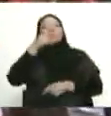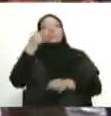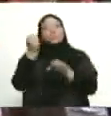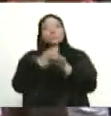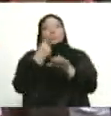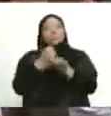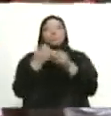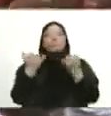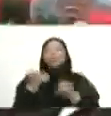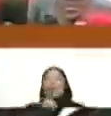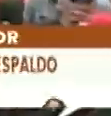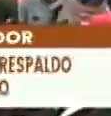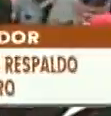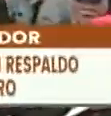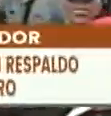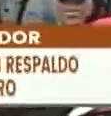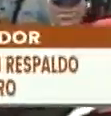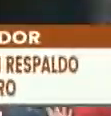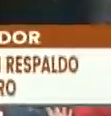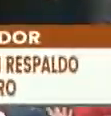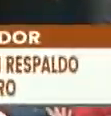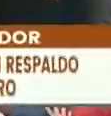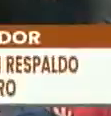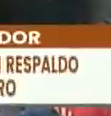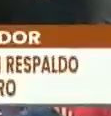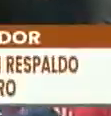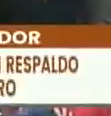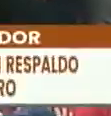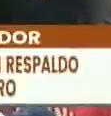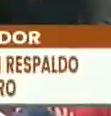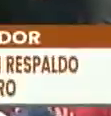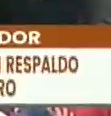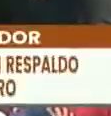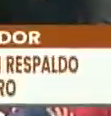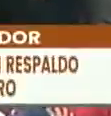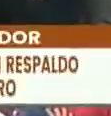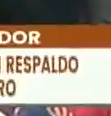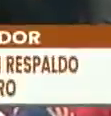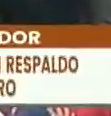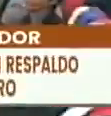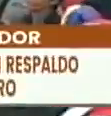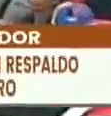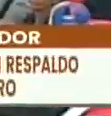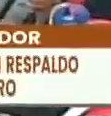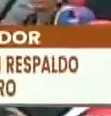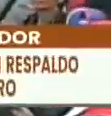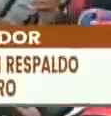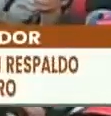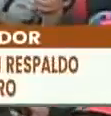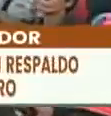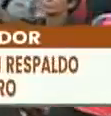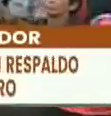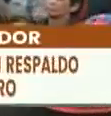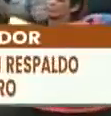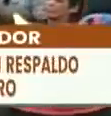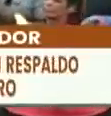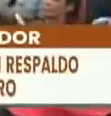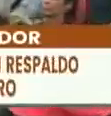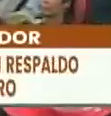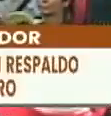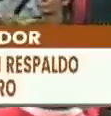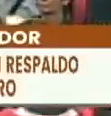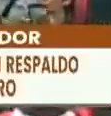Rondón, quien ha exhortado a las organizaciones y movimientos sociales a avanzar en la conformación de